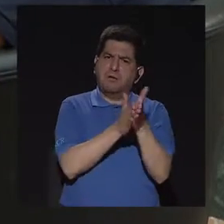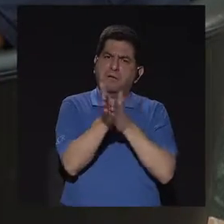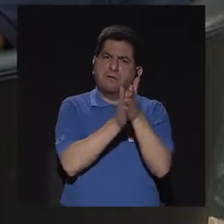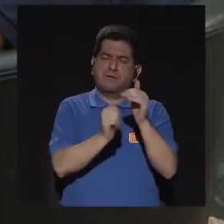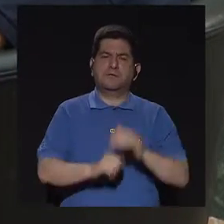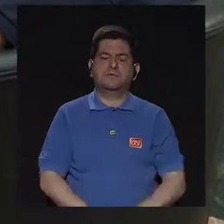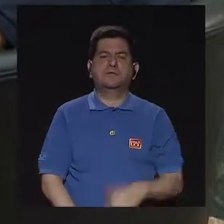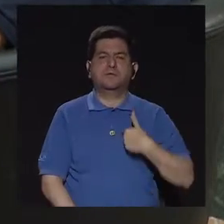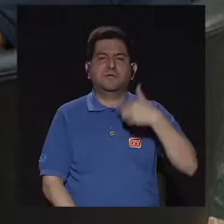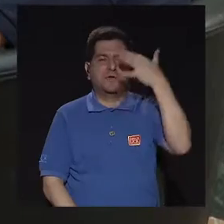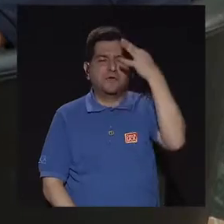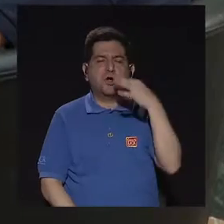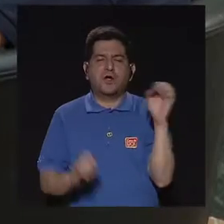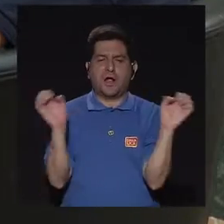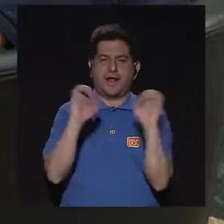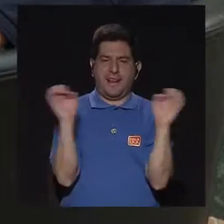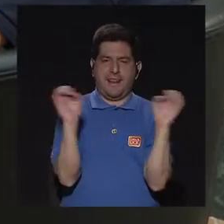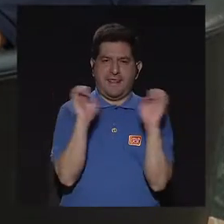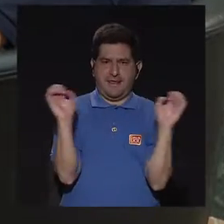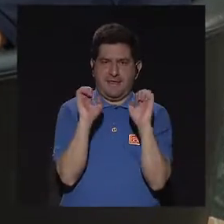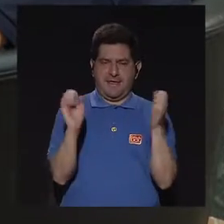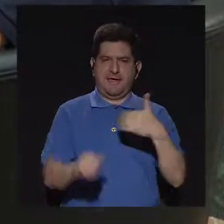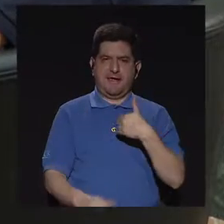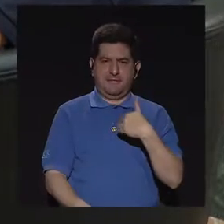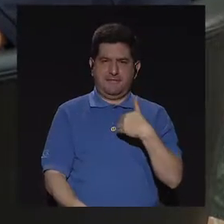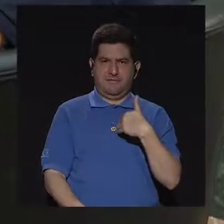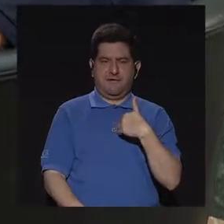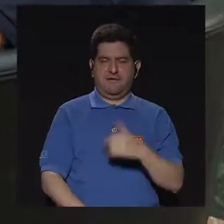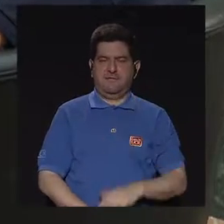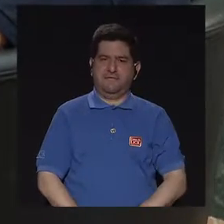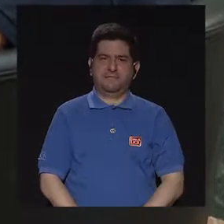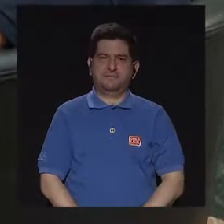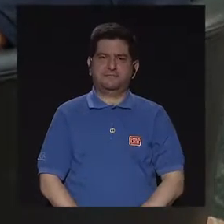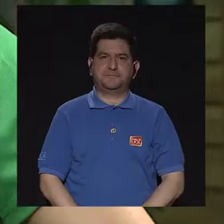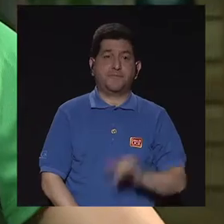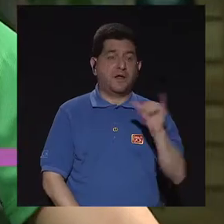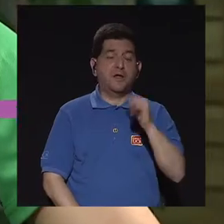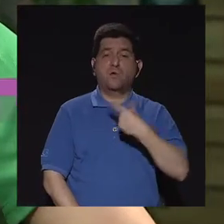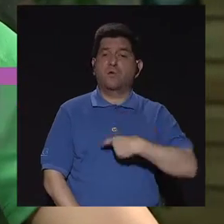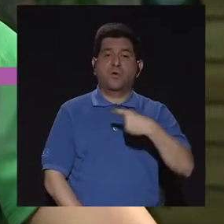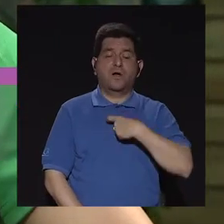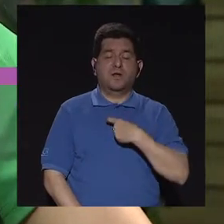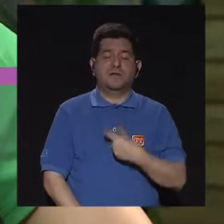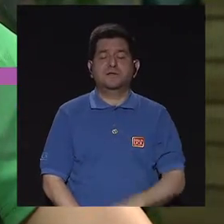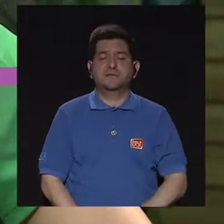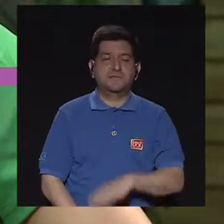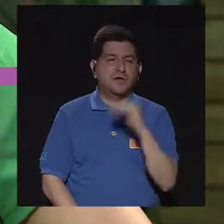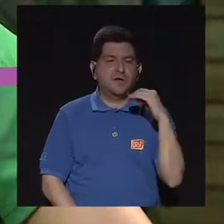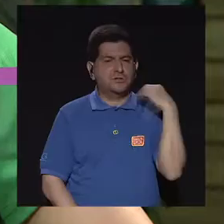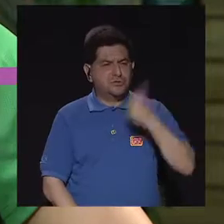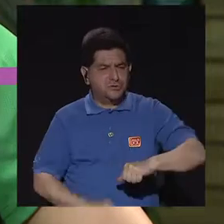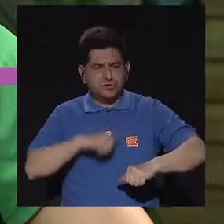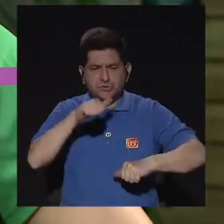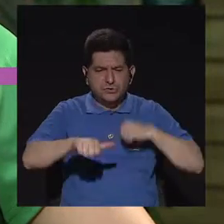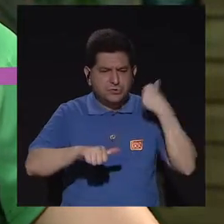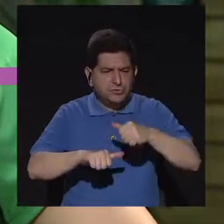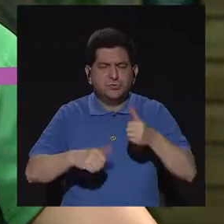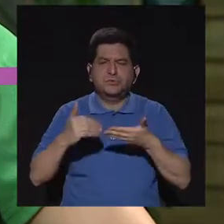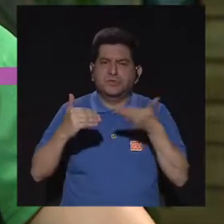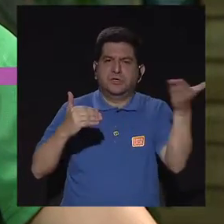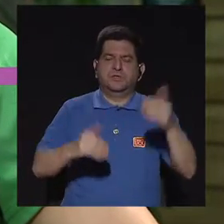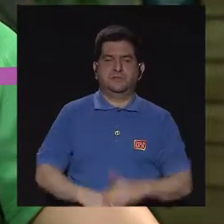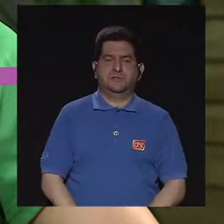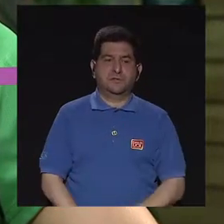bien. Yo creo que la energía también que tenemos y las ganas, el entusiasmo que le ponemos a las